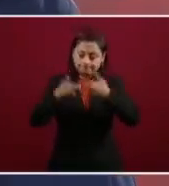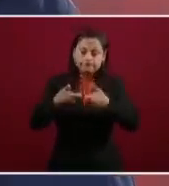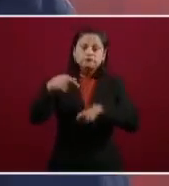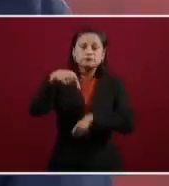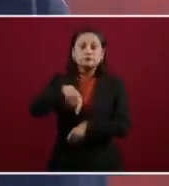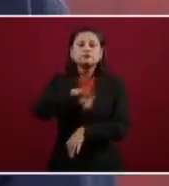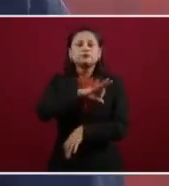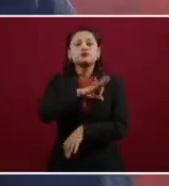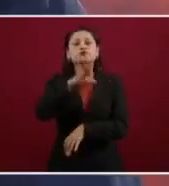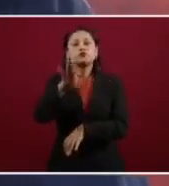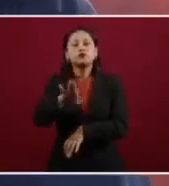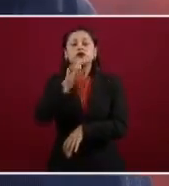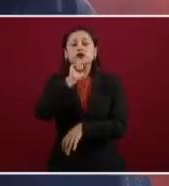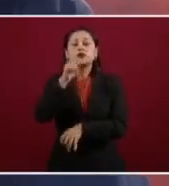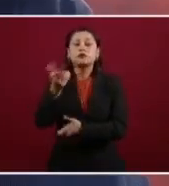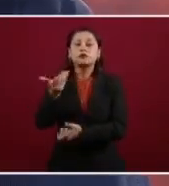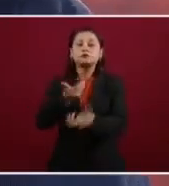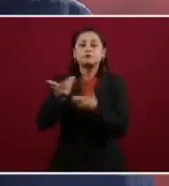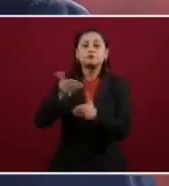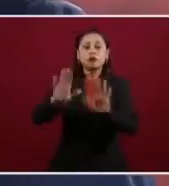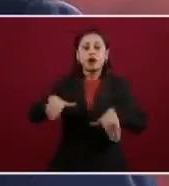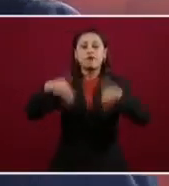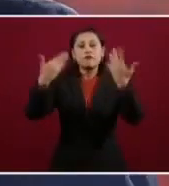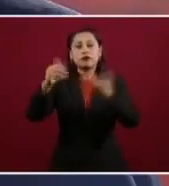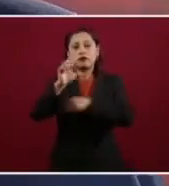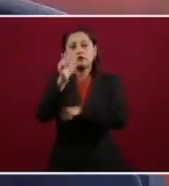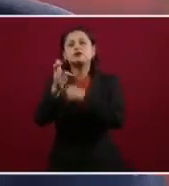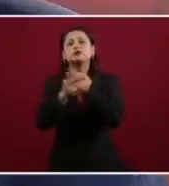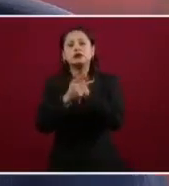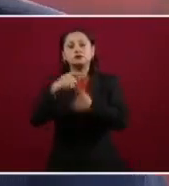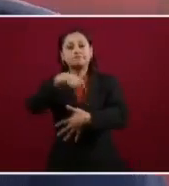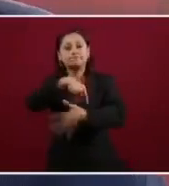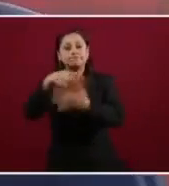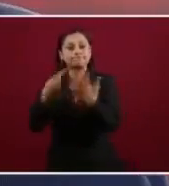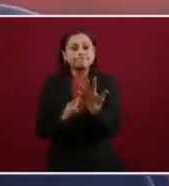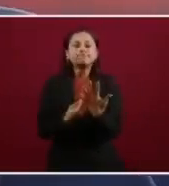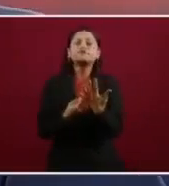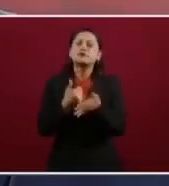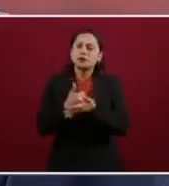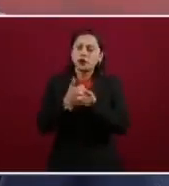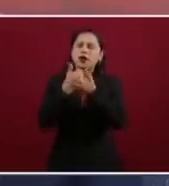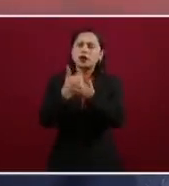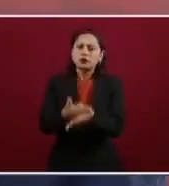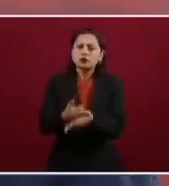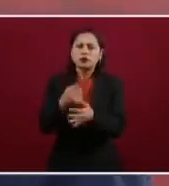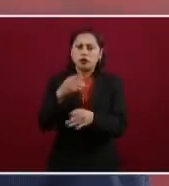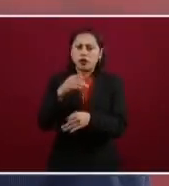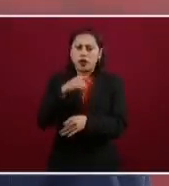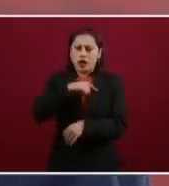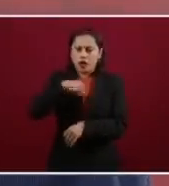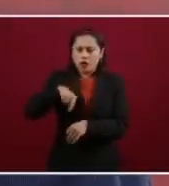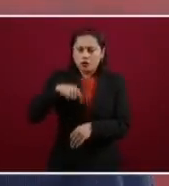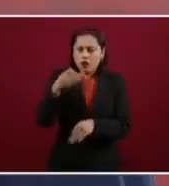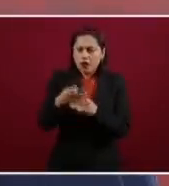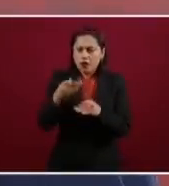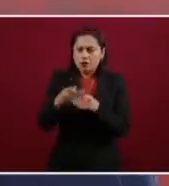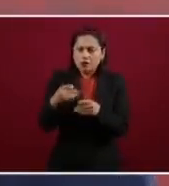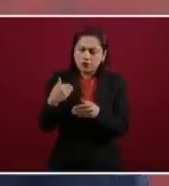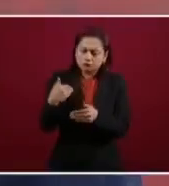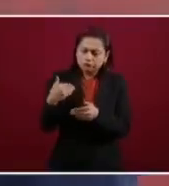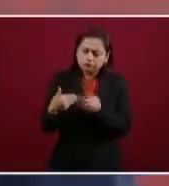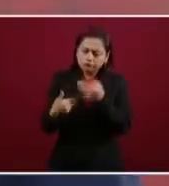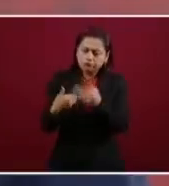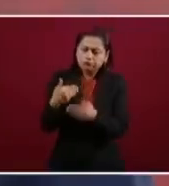y el comercio exterior vamos bien en general muy